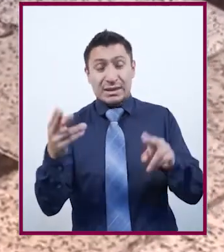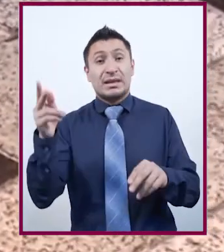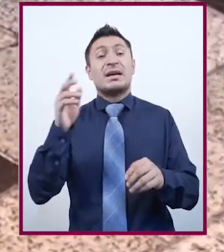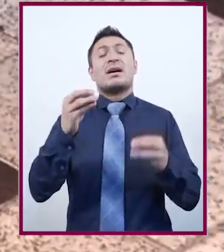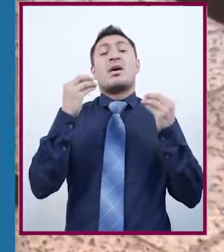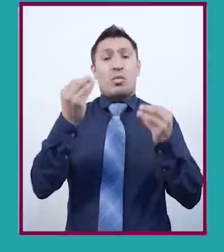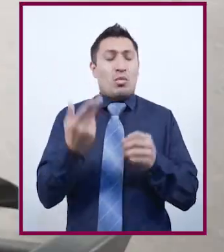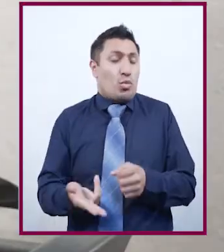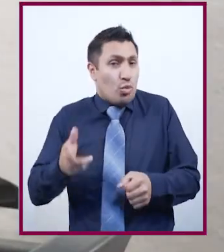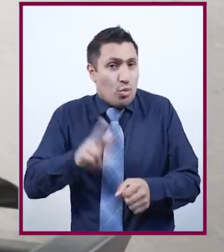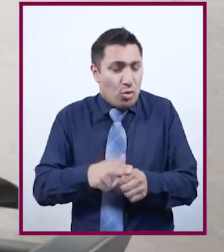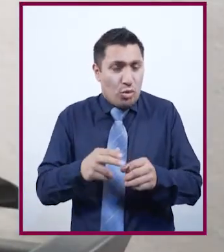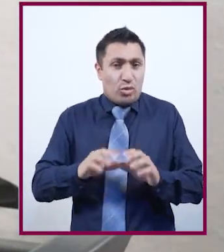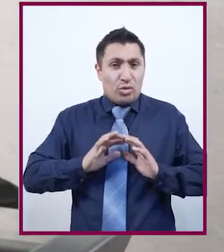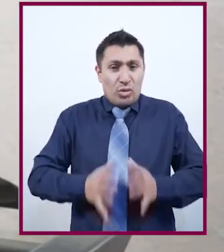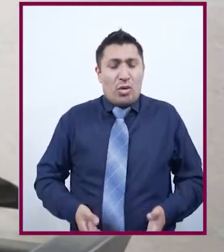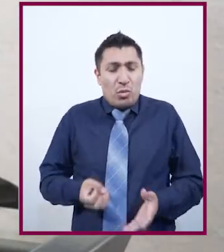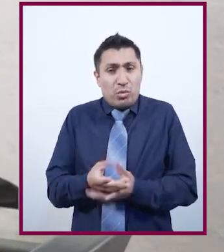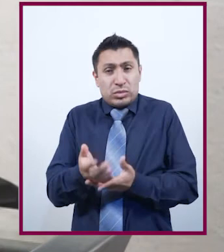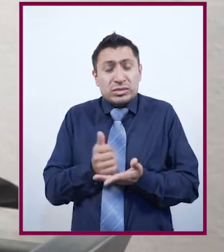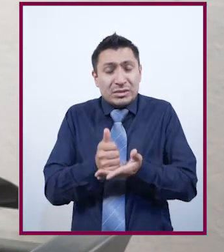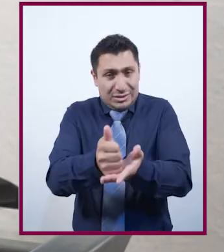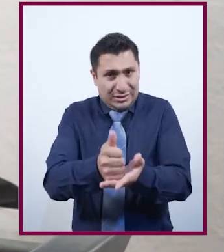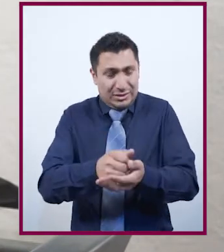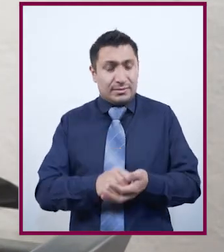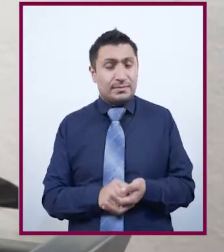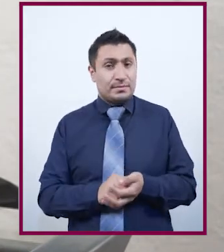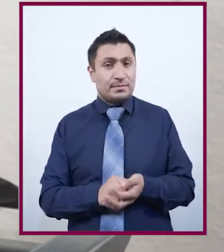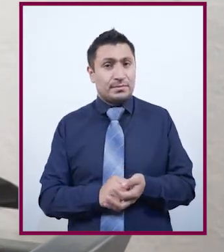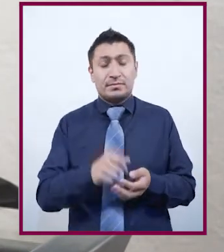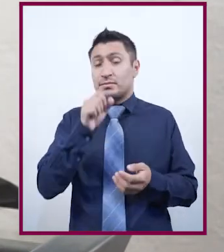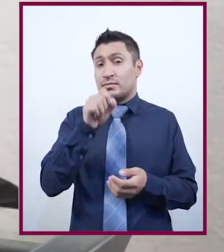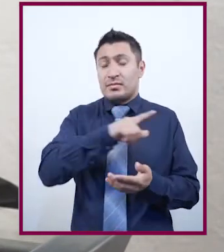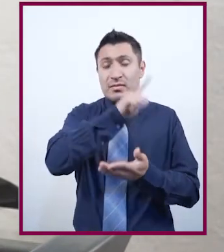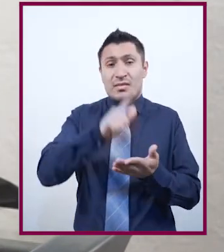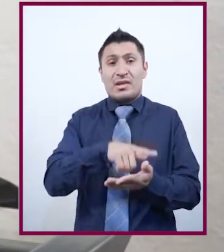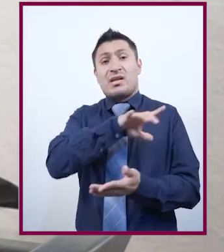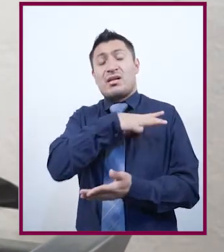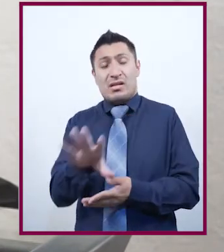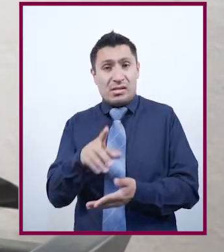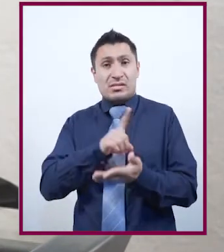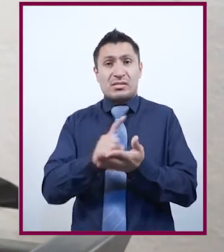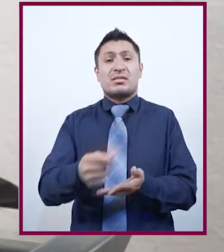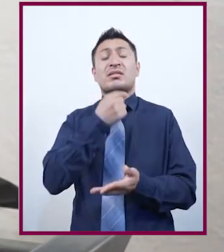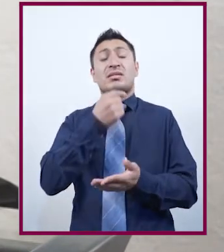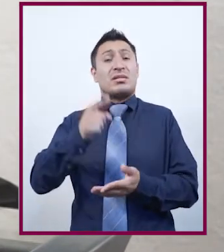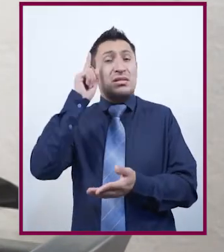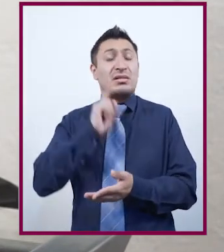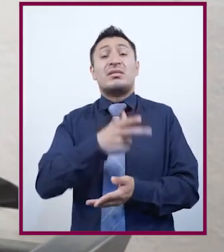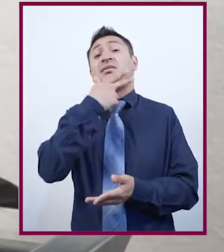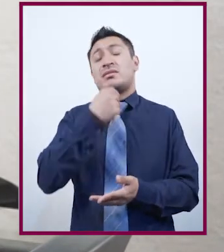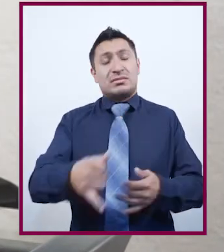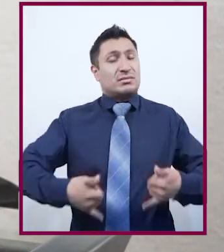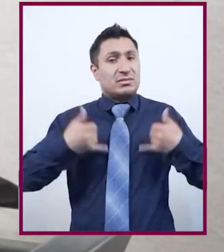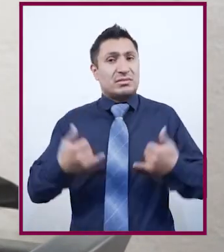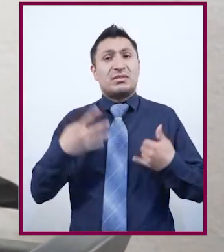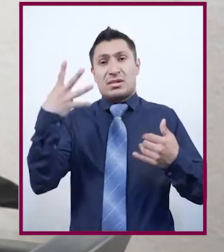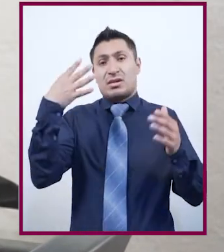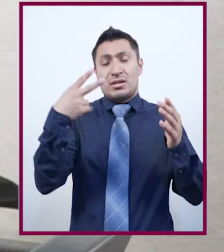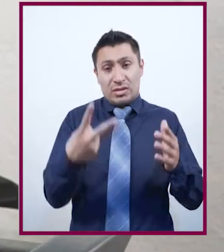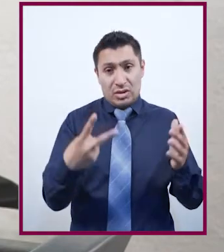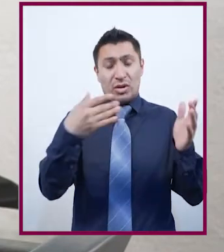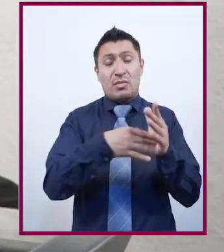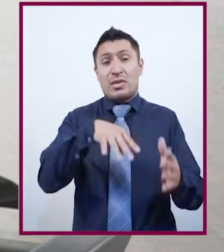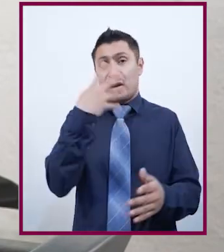del parto. Asimismo, con la expedición de la Ley General de los Derechos de Niños, Niñas y Adolescentes en 2014 y con